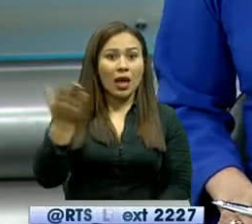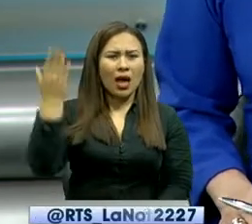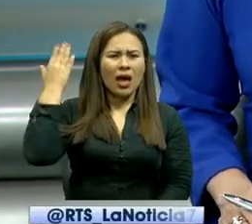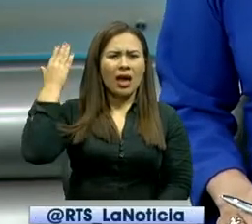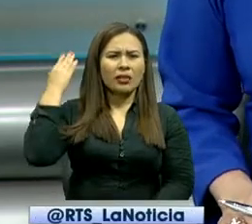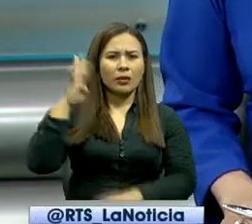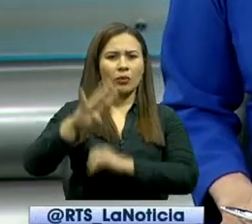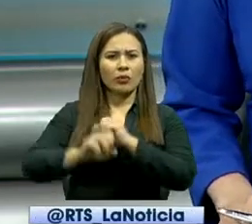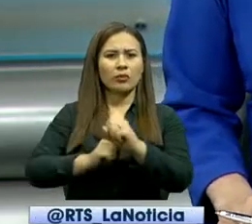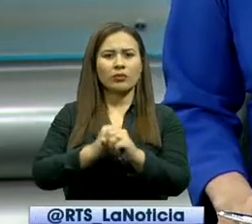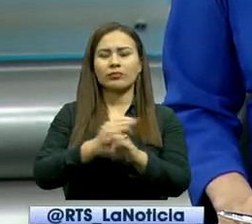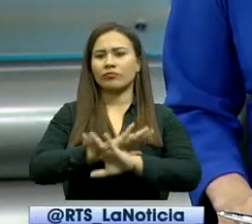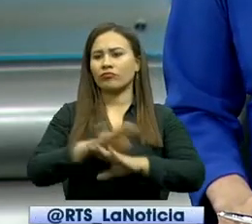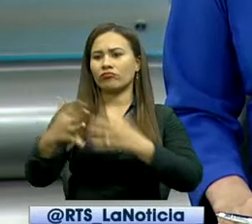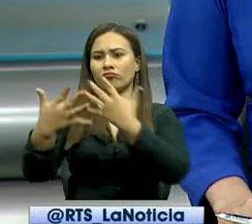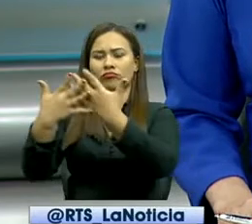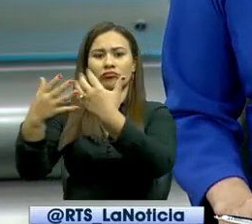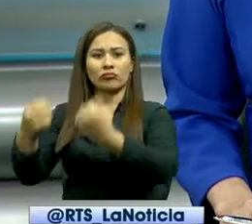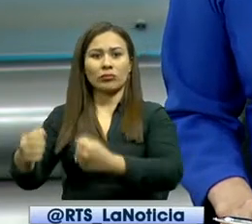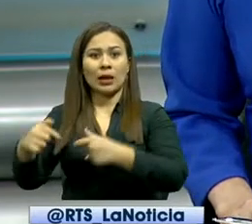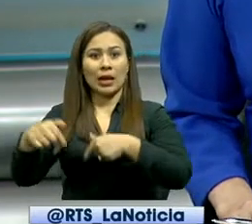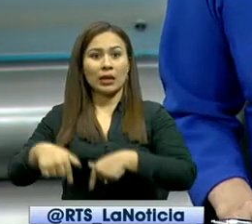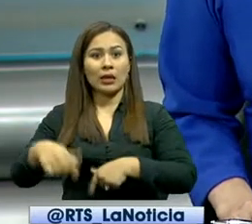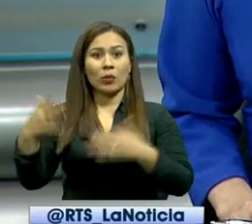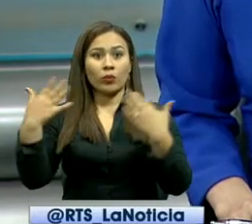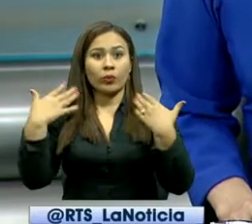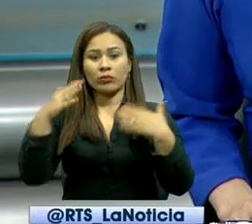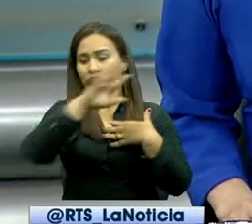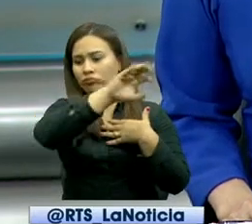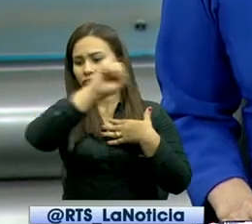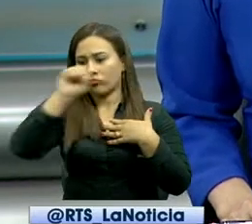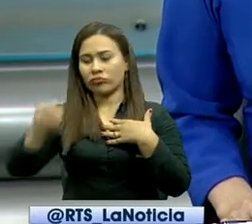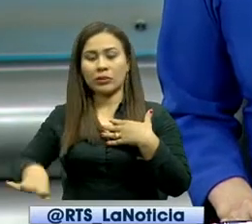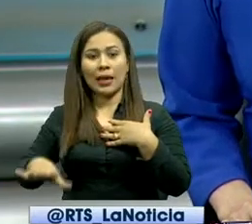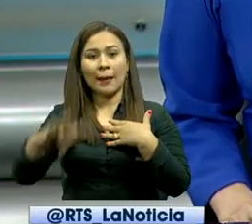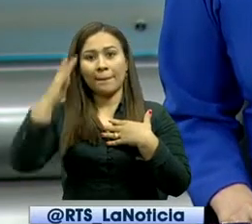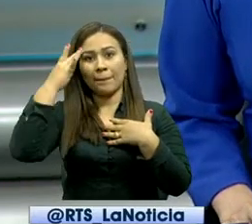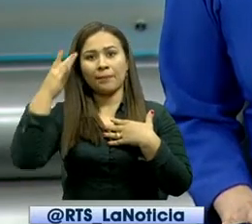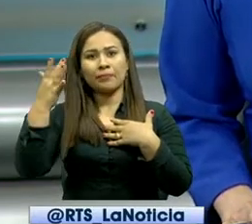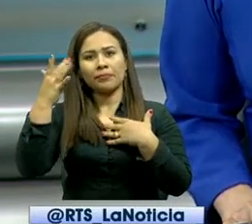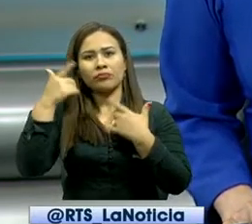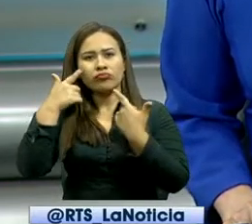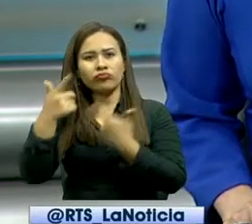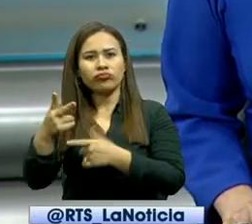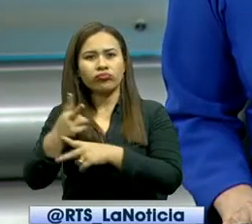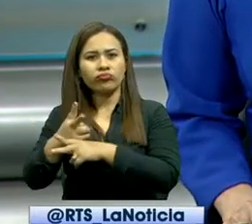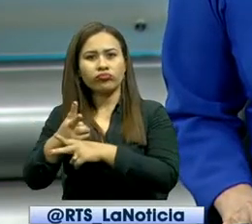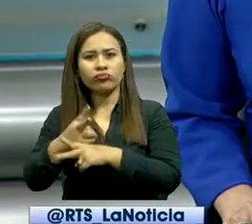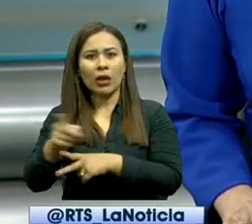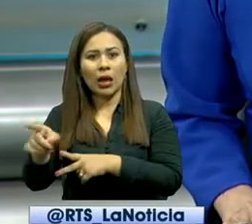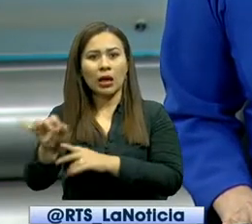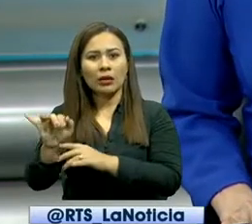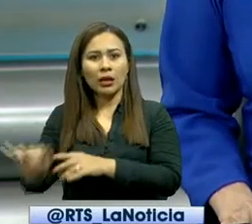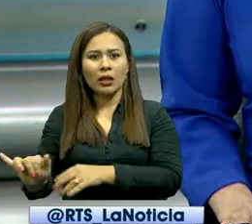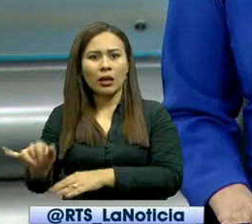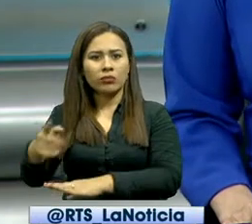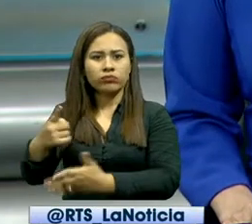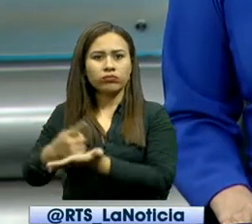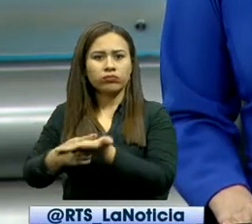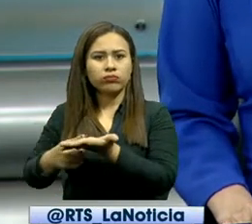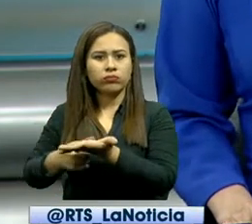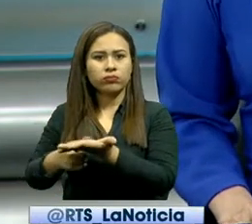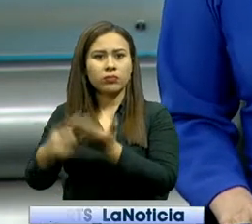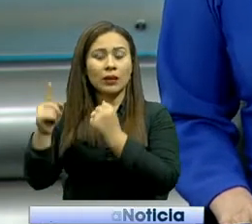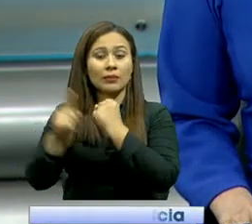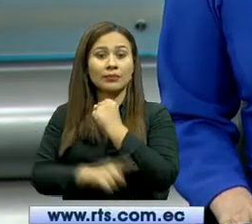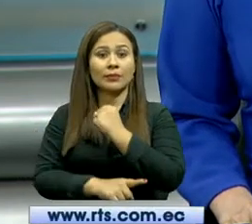fue trasladado a la penitenciaría del Litoral en Guayaquil para aguardar la fijación de su audiencia de juzgamiento.